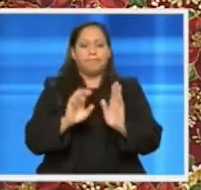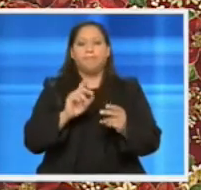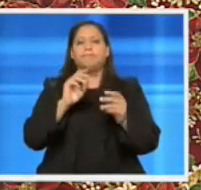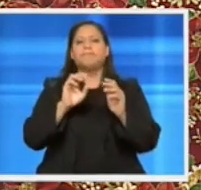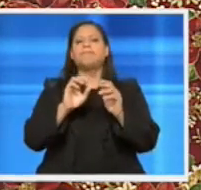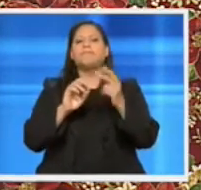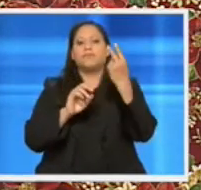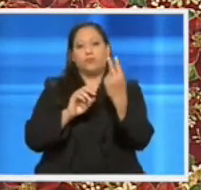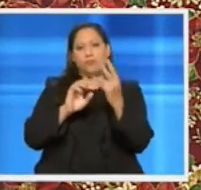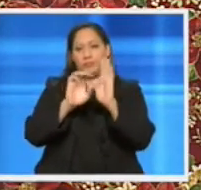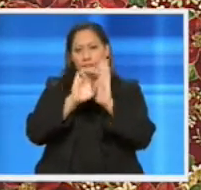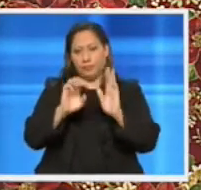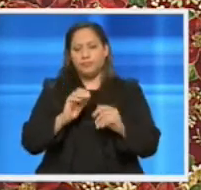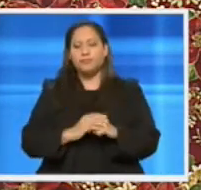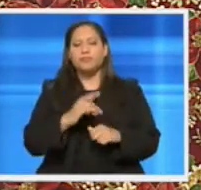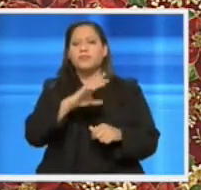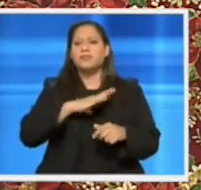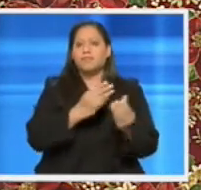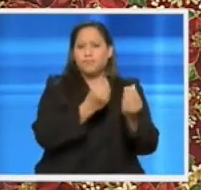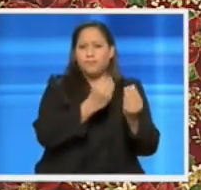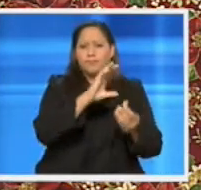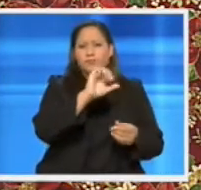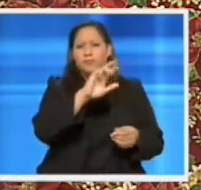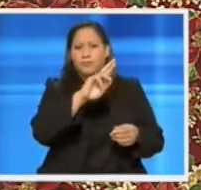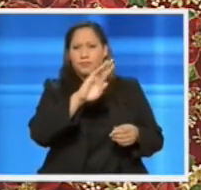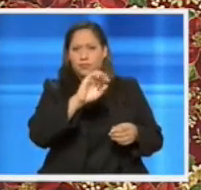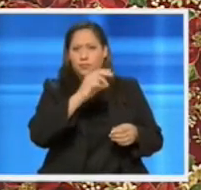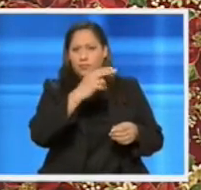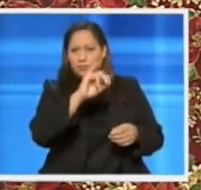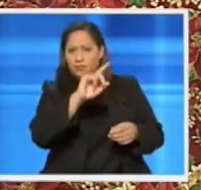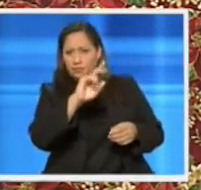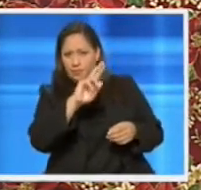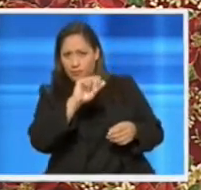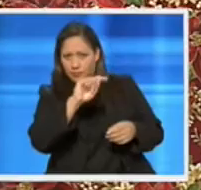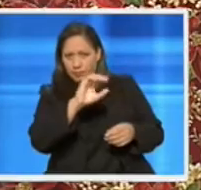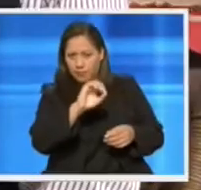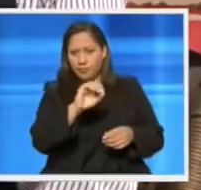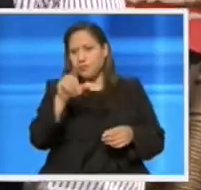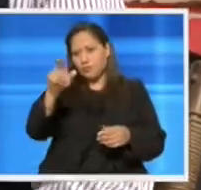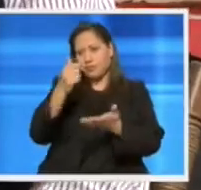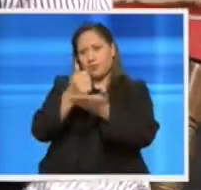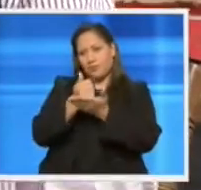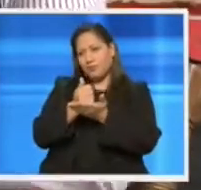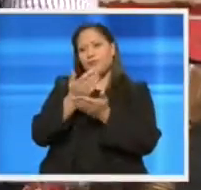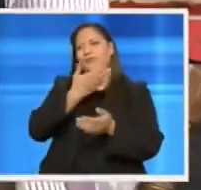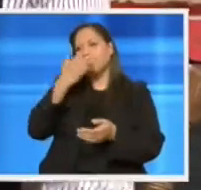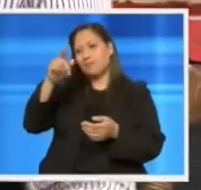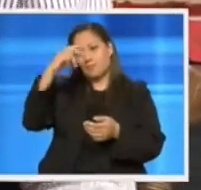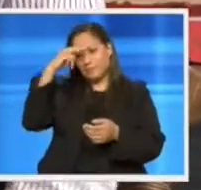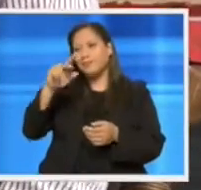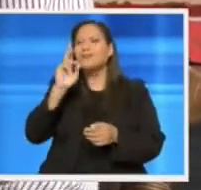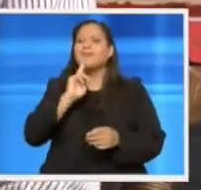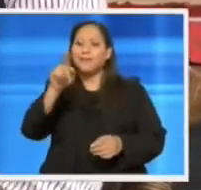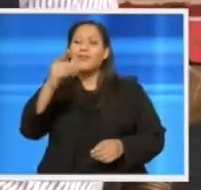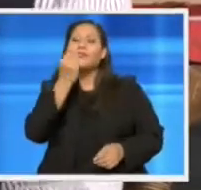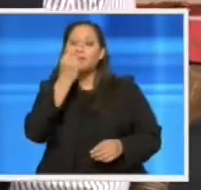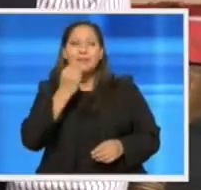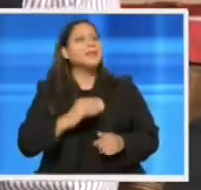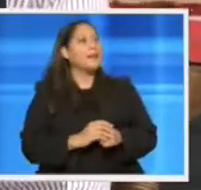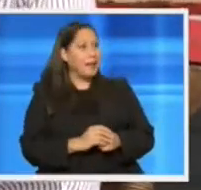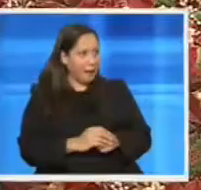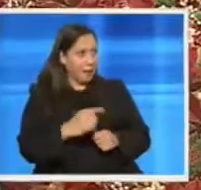Sí. lleno de carbohidrato, y tú me vas a ayudar porque es el típico mexicano. Me vas a decir, lo que comes tú, ya. Está bien, gracias,